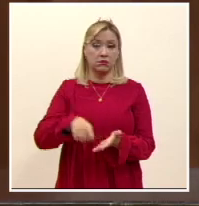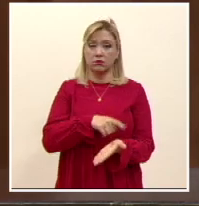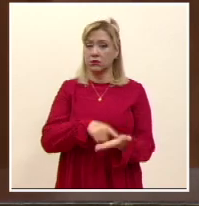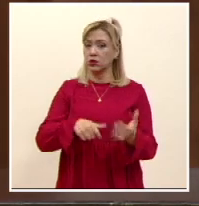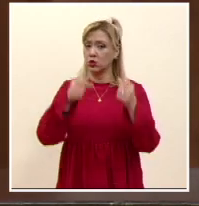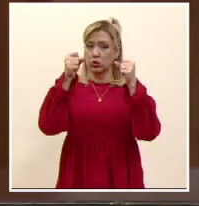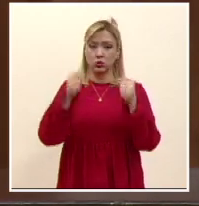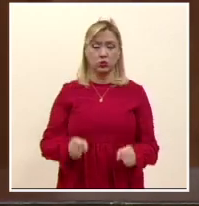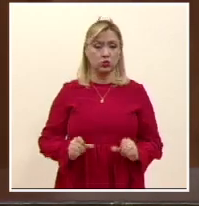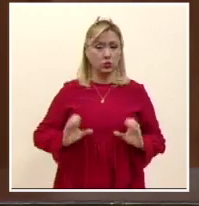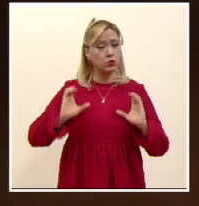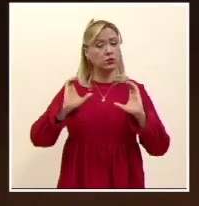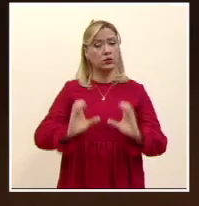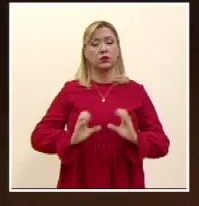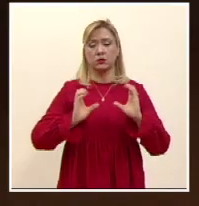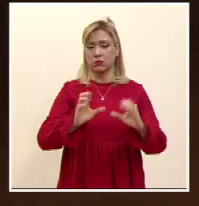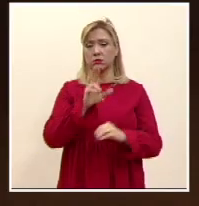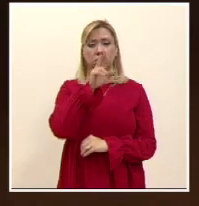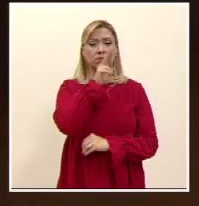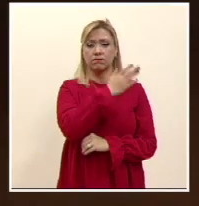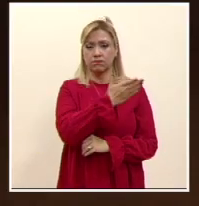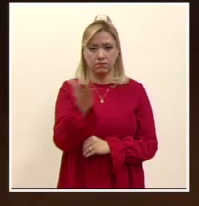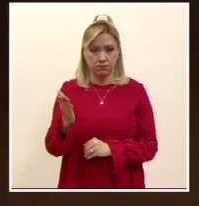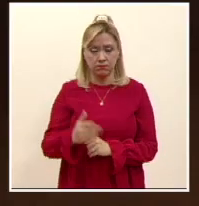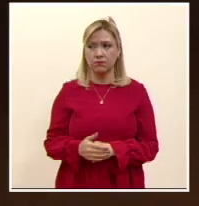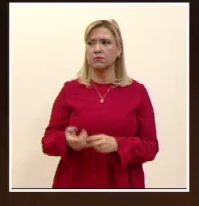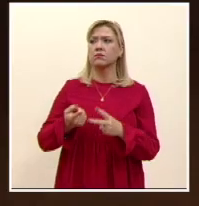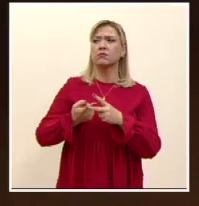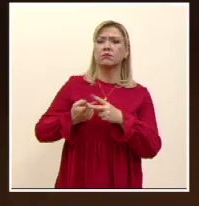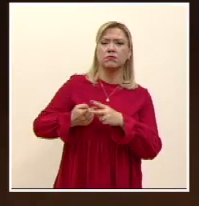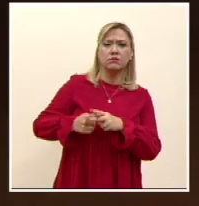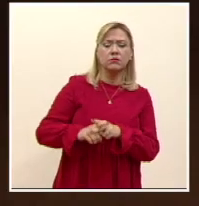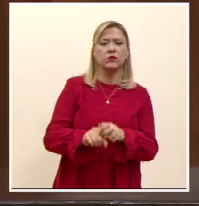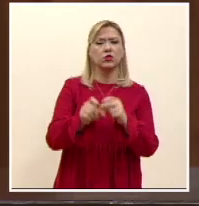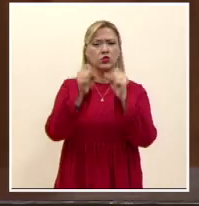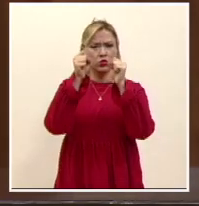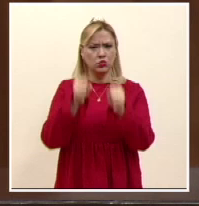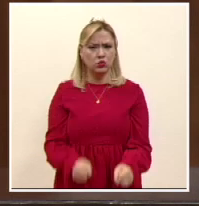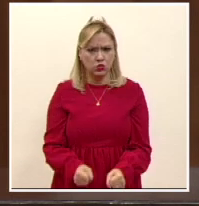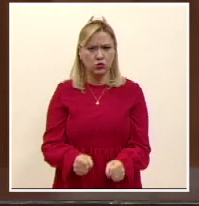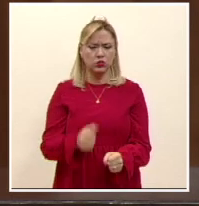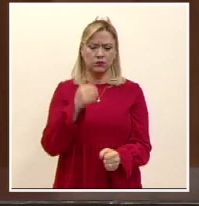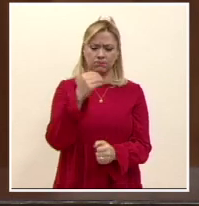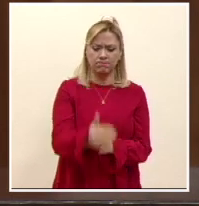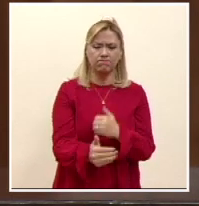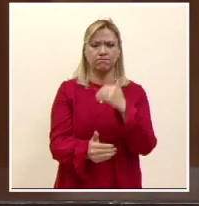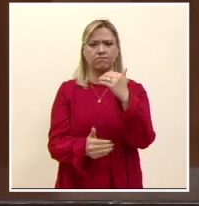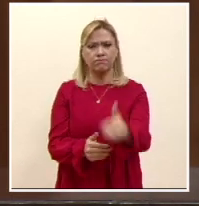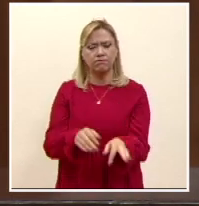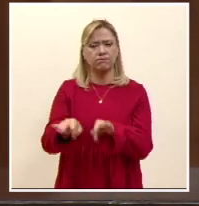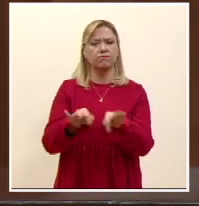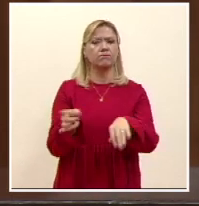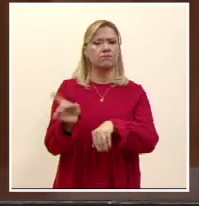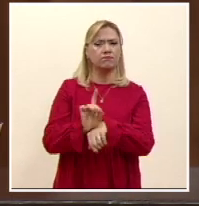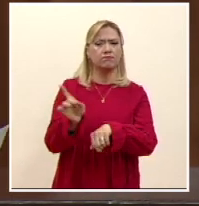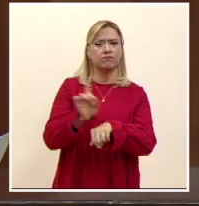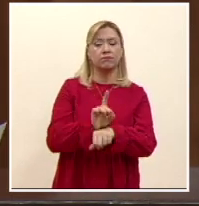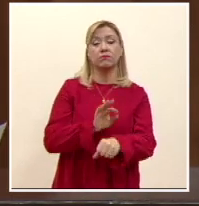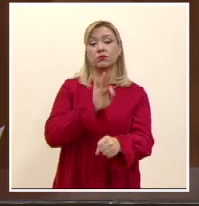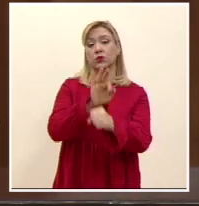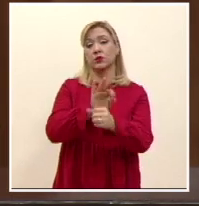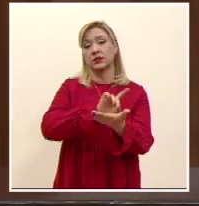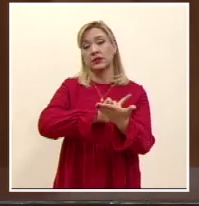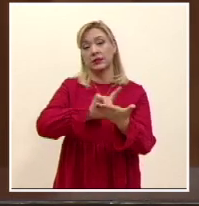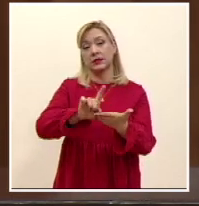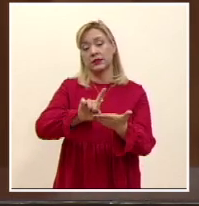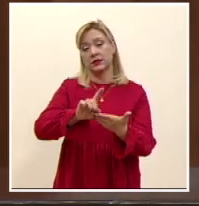plenamente garantizado. Iniciamos con pasos firmes nuestra tarea de proteger los